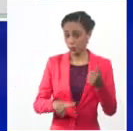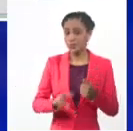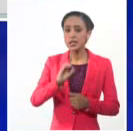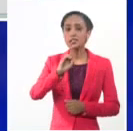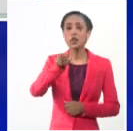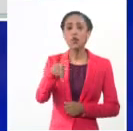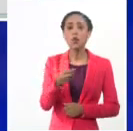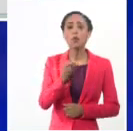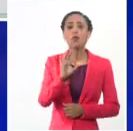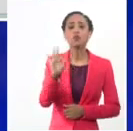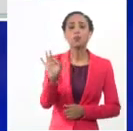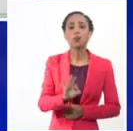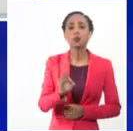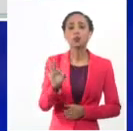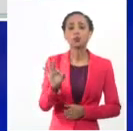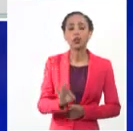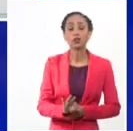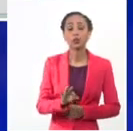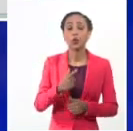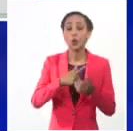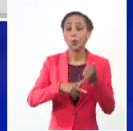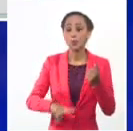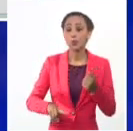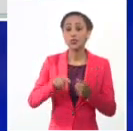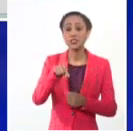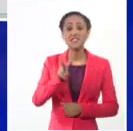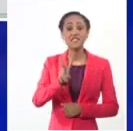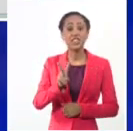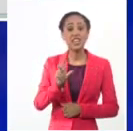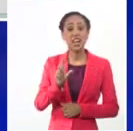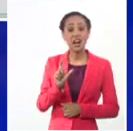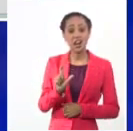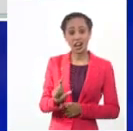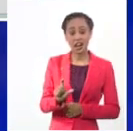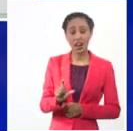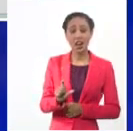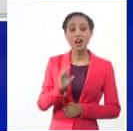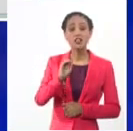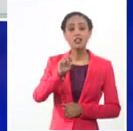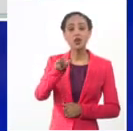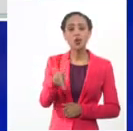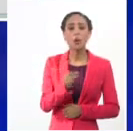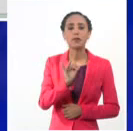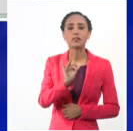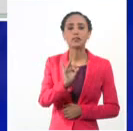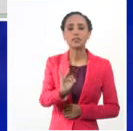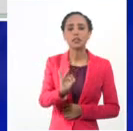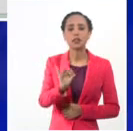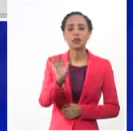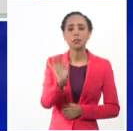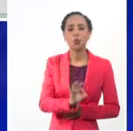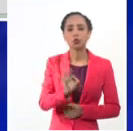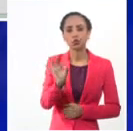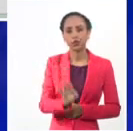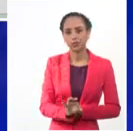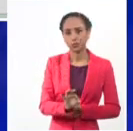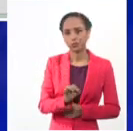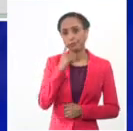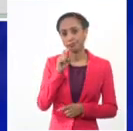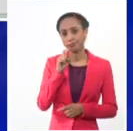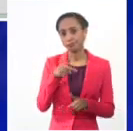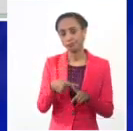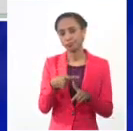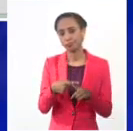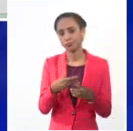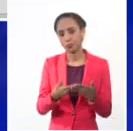0,8%, y la provincia de Villa Clara con un 0,7% de su positividad de las